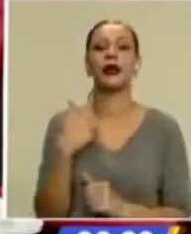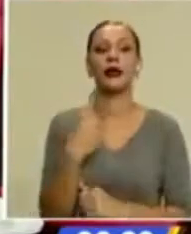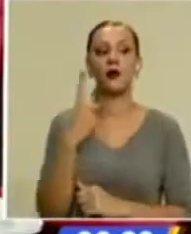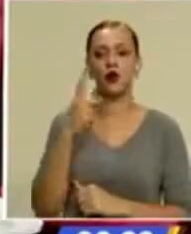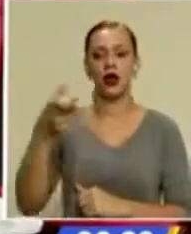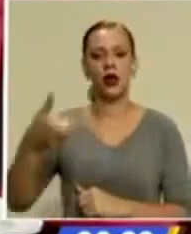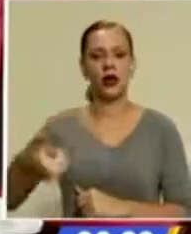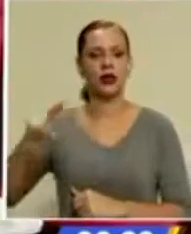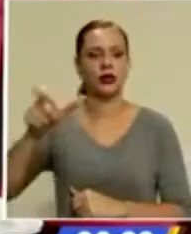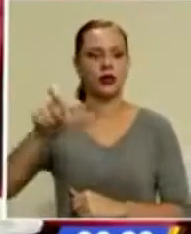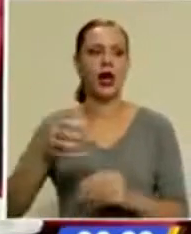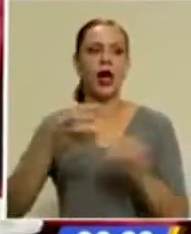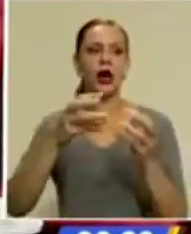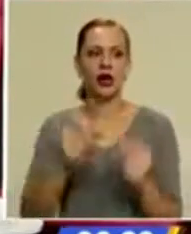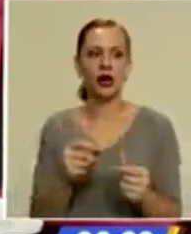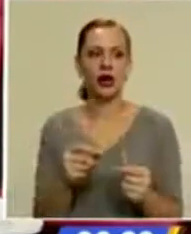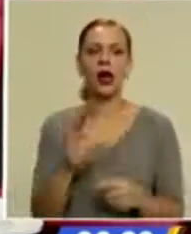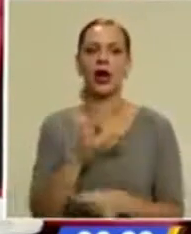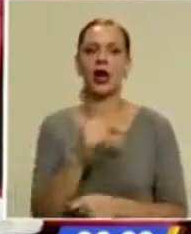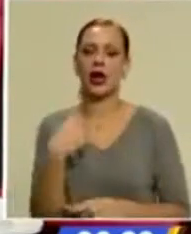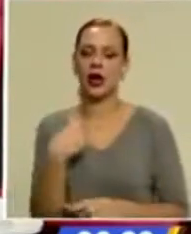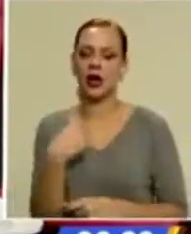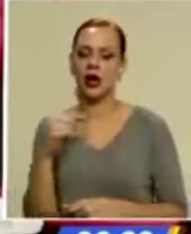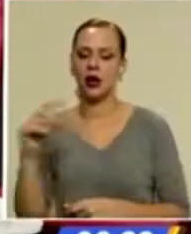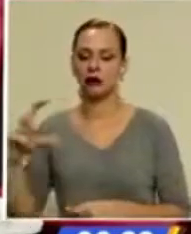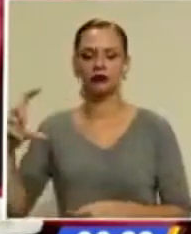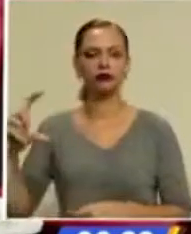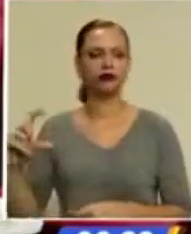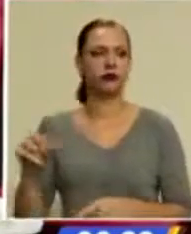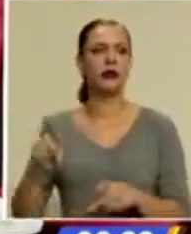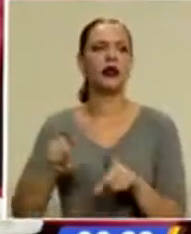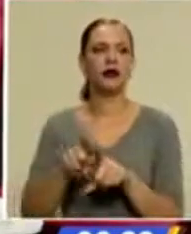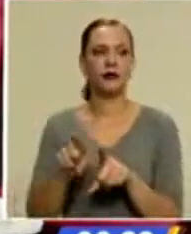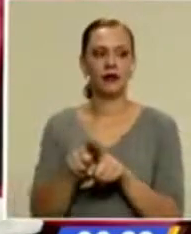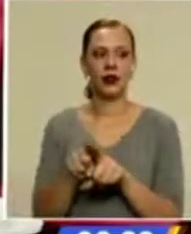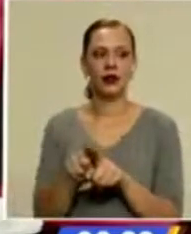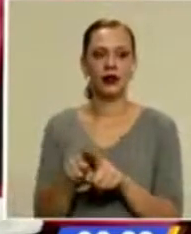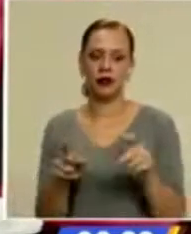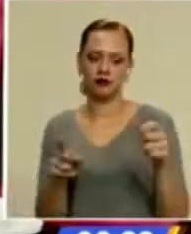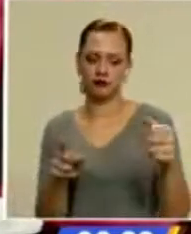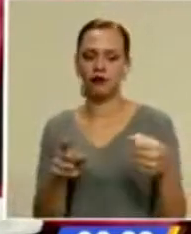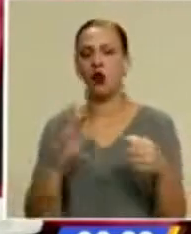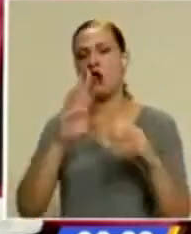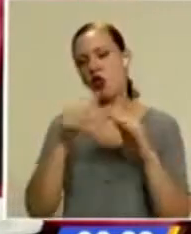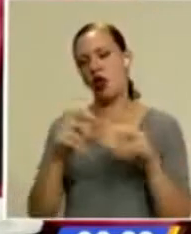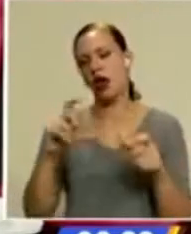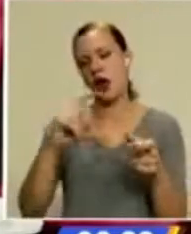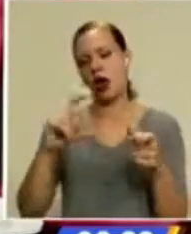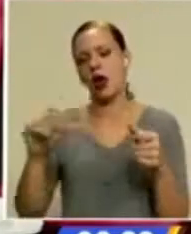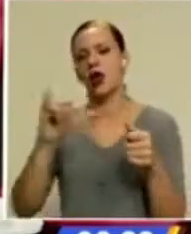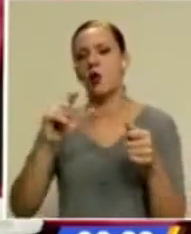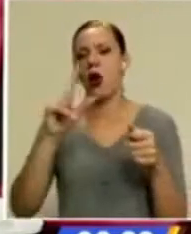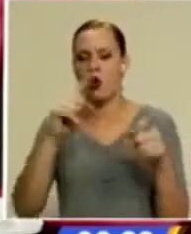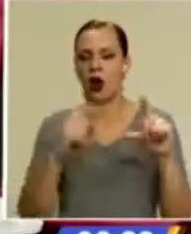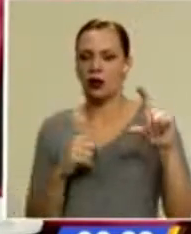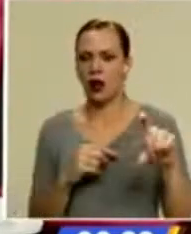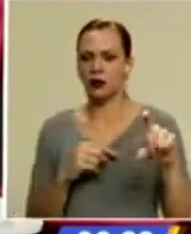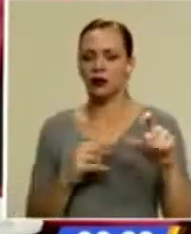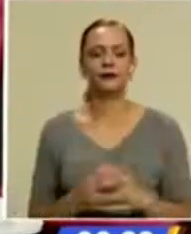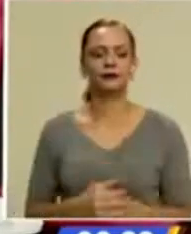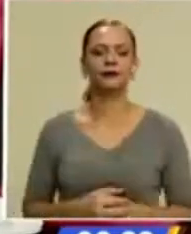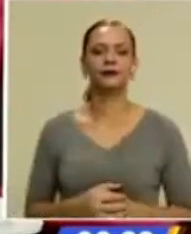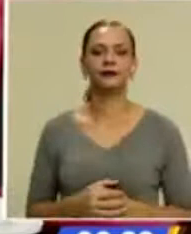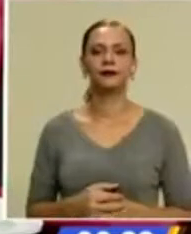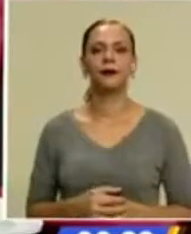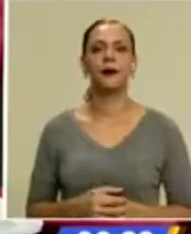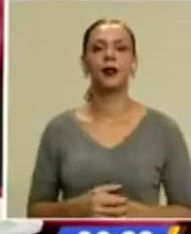taza de harina, uh-huh. Y aquí vamos a medir entonces también, fue esta taza. Todas las tazas son iguales, si son una taza, por supuesto,